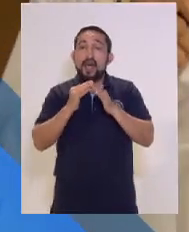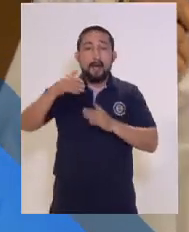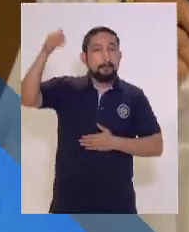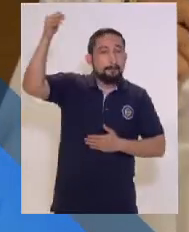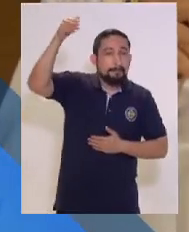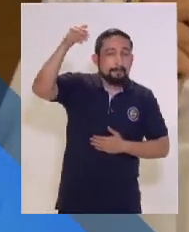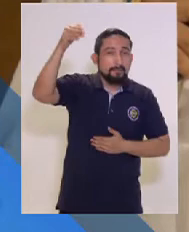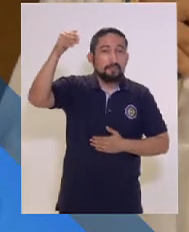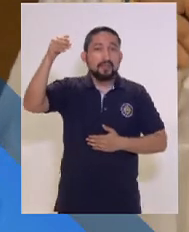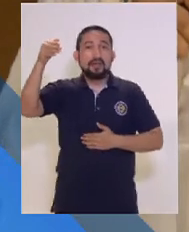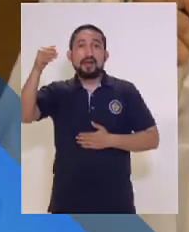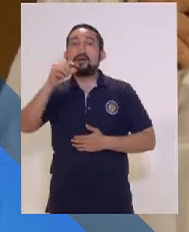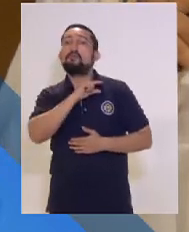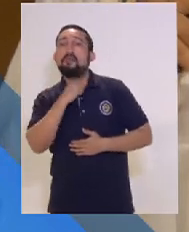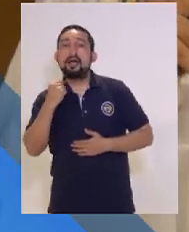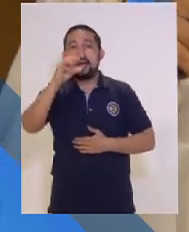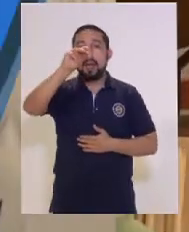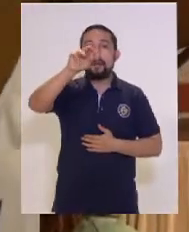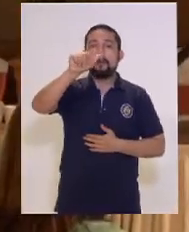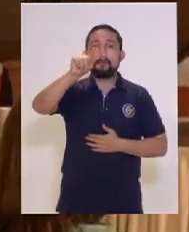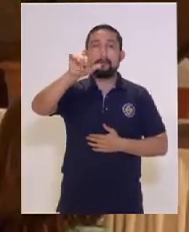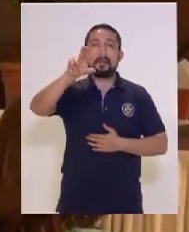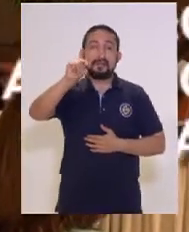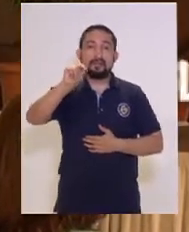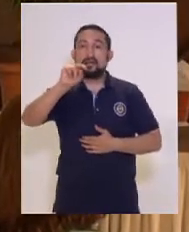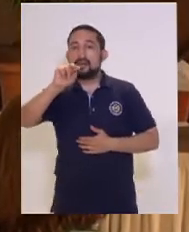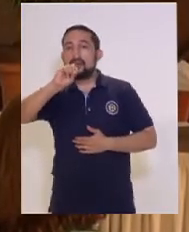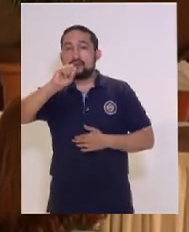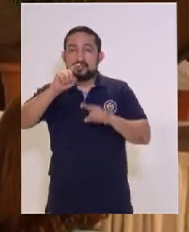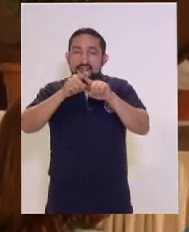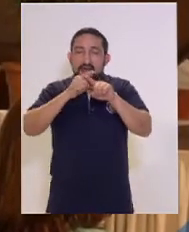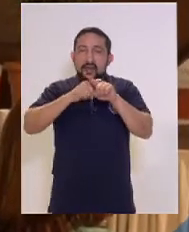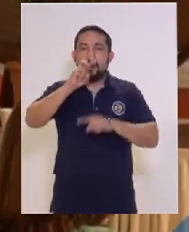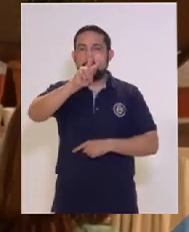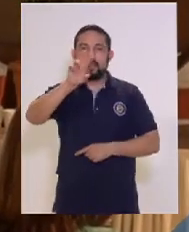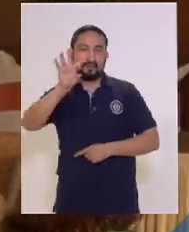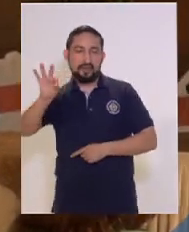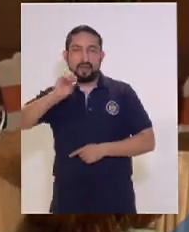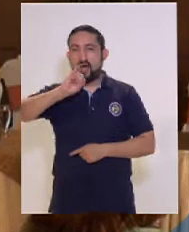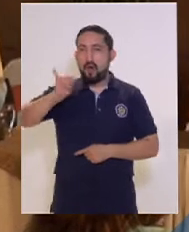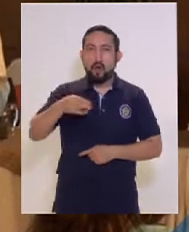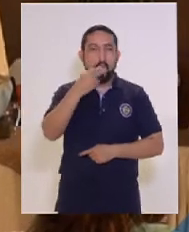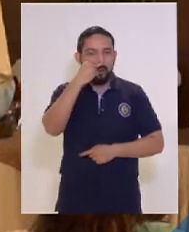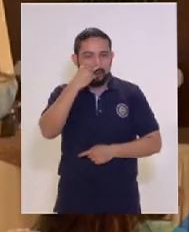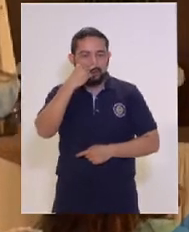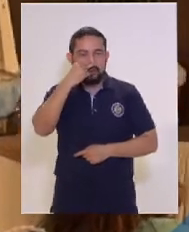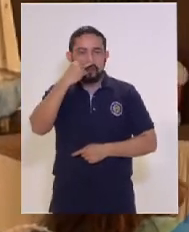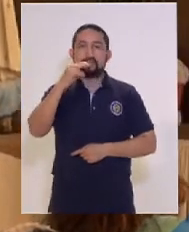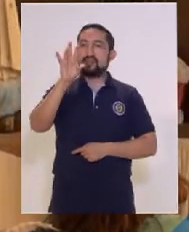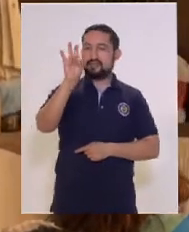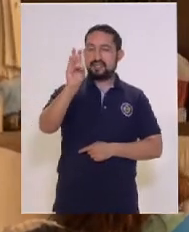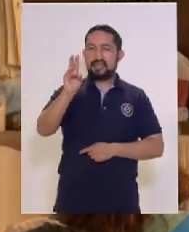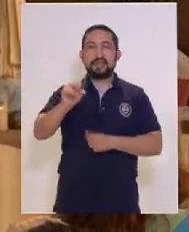predicación, el padre Martín Ávalos. Sábado 29 de junio, 7 de la mañana, en el Club